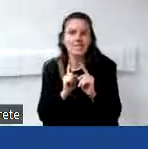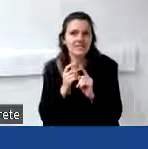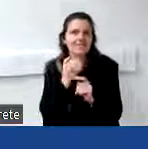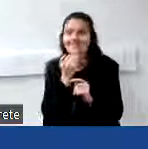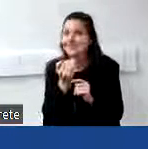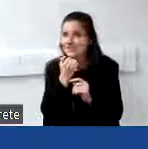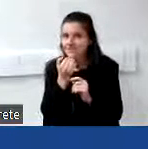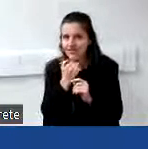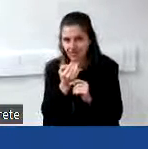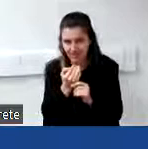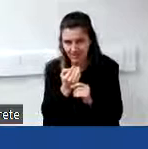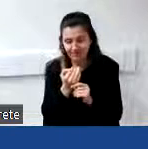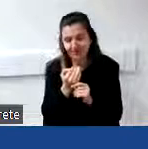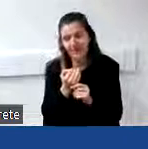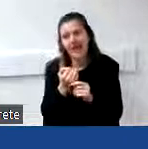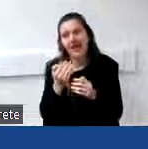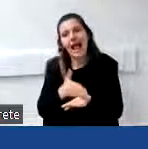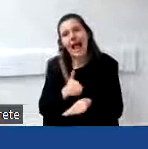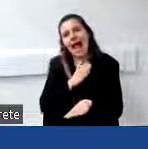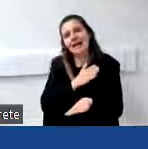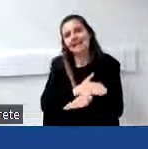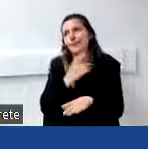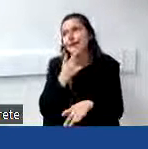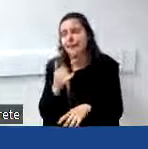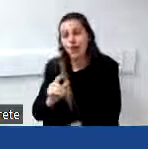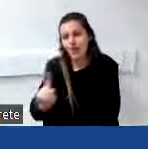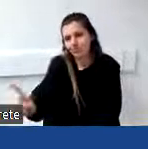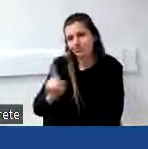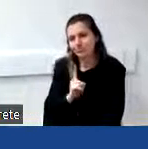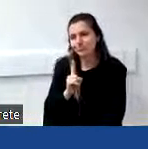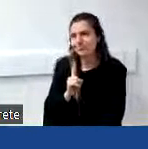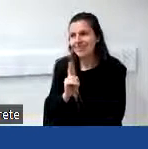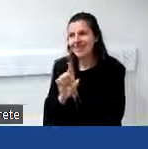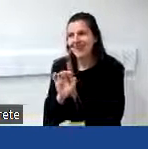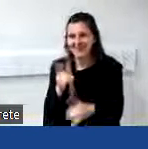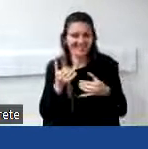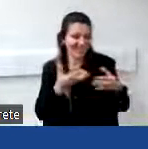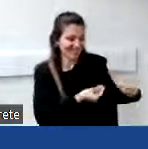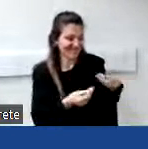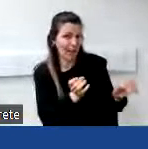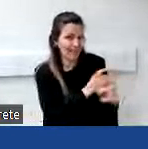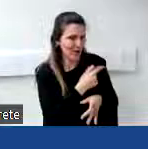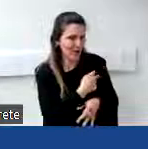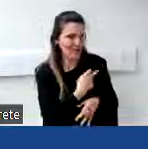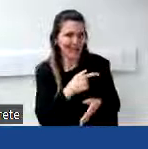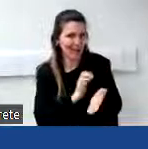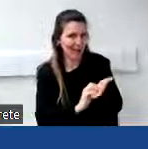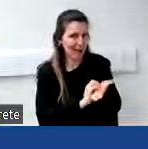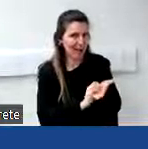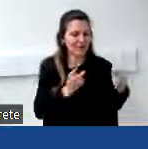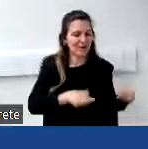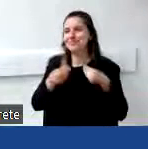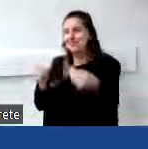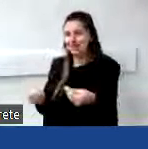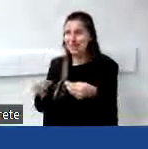lo damos. Pero antes tenemos que preguntar si esa persona sabe el braille, porque si notamos en la misma, tenemos un montón de cosas en braille, pero la persona